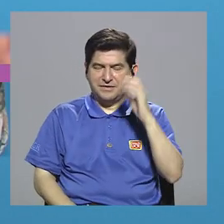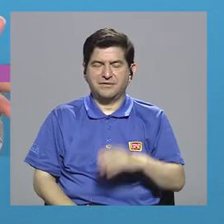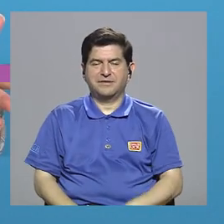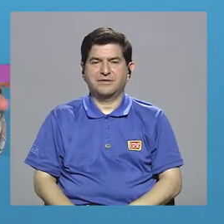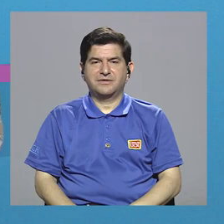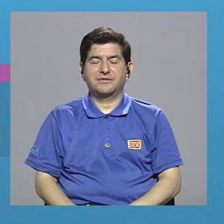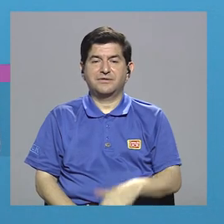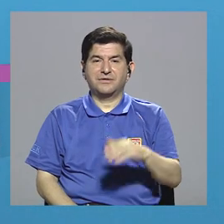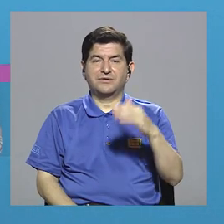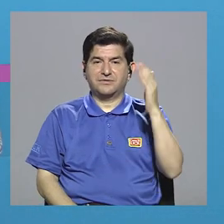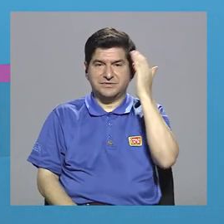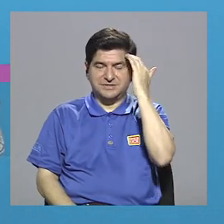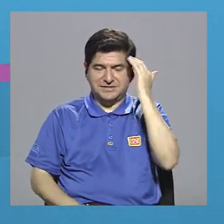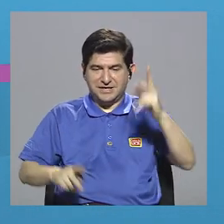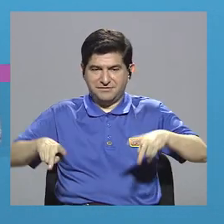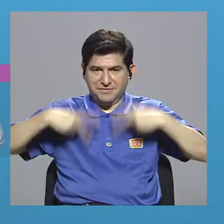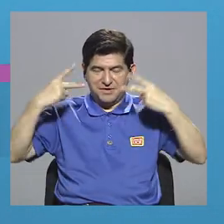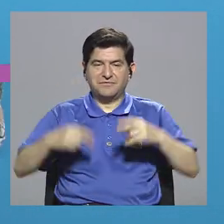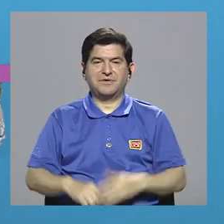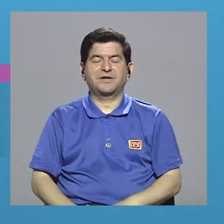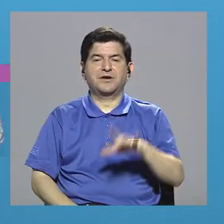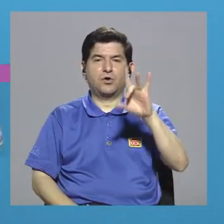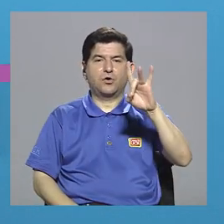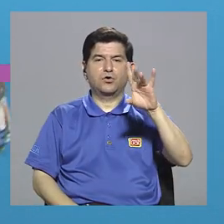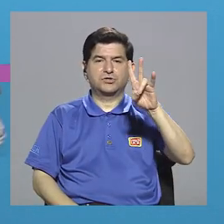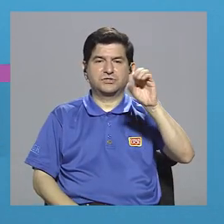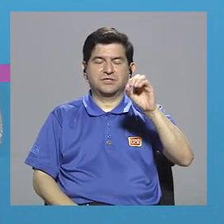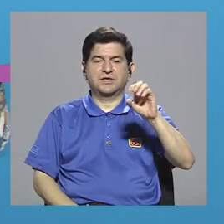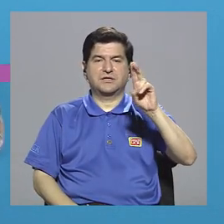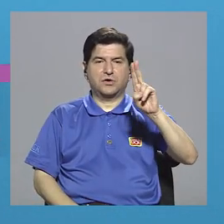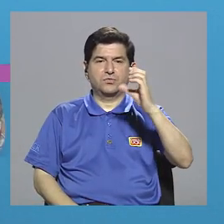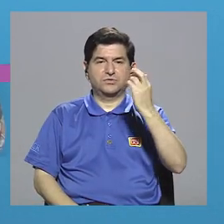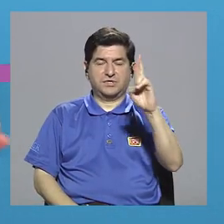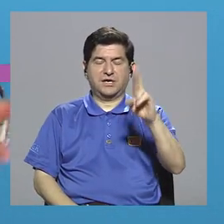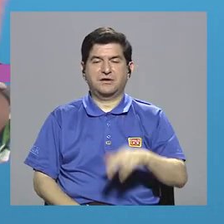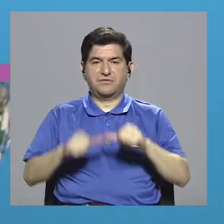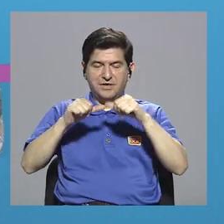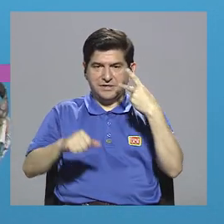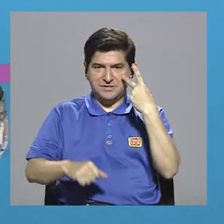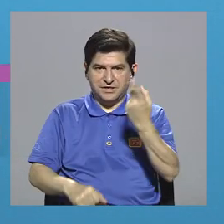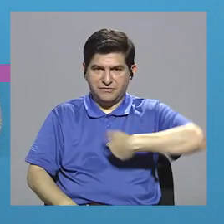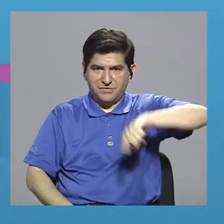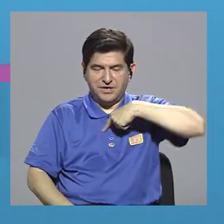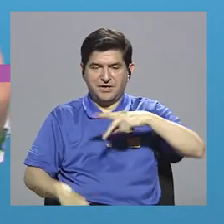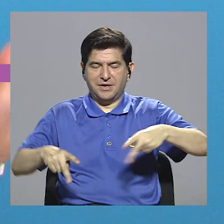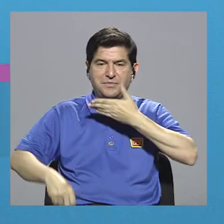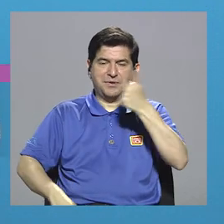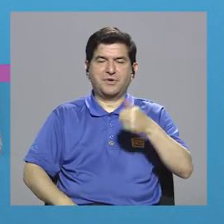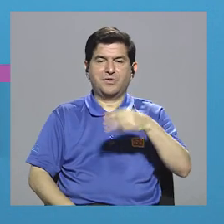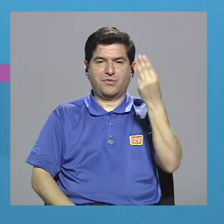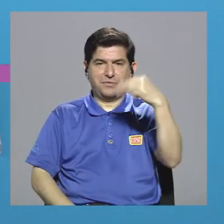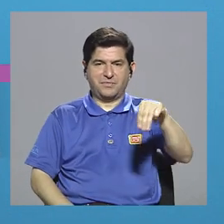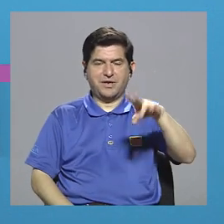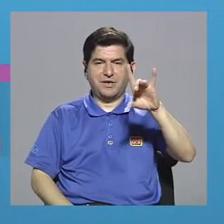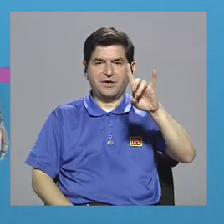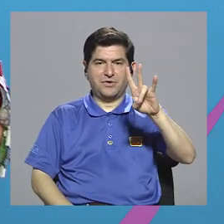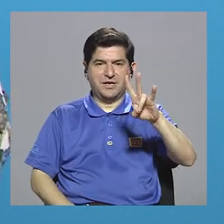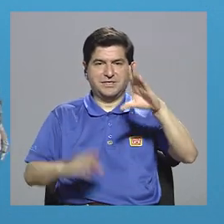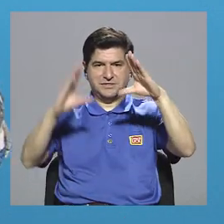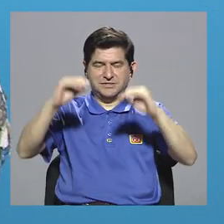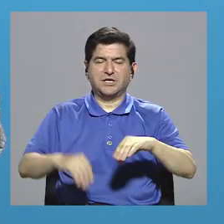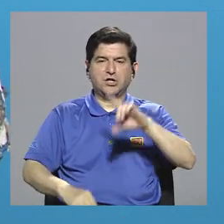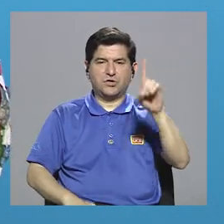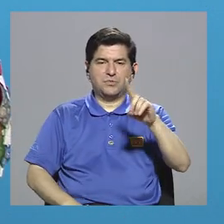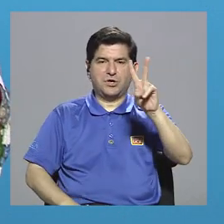en radio amigo saber vivir ellos están en radio 876 y que nos sigan viendo a nosotros en vivir mejor todos los miércoles a las